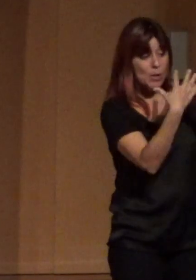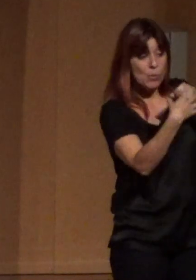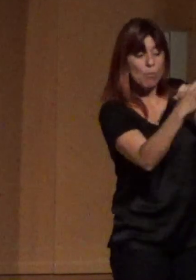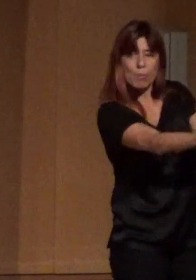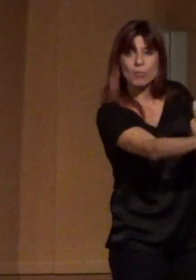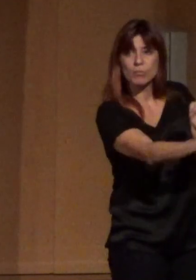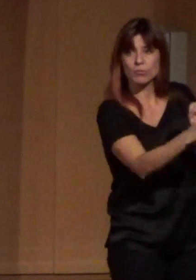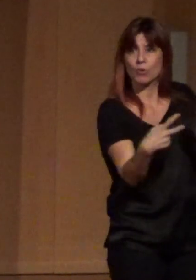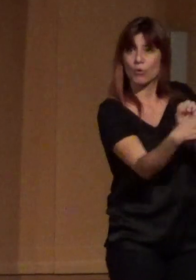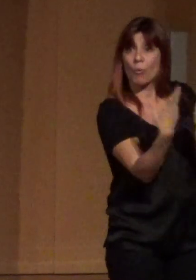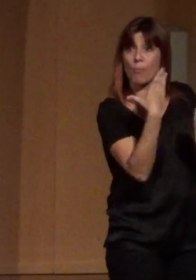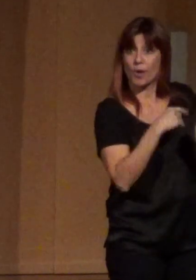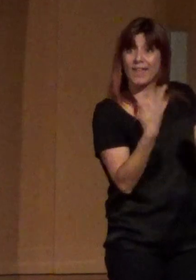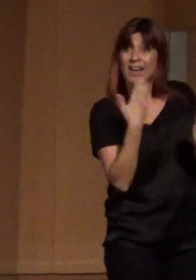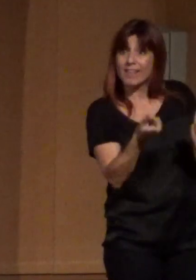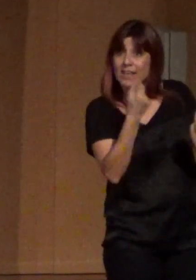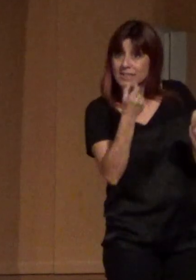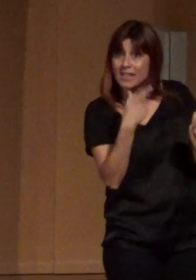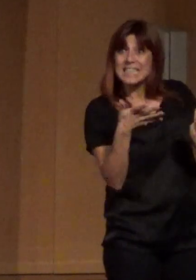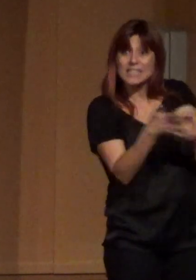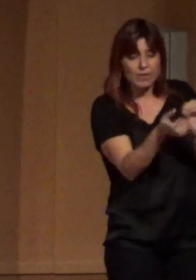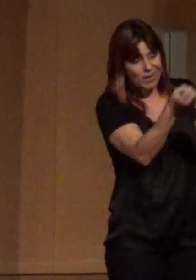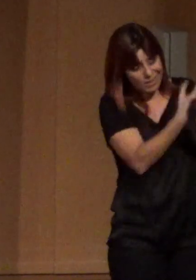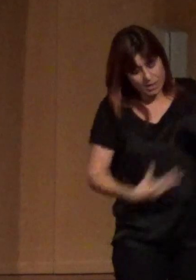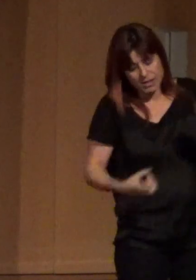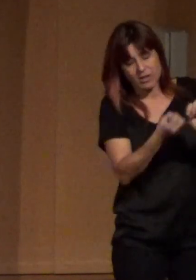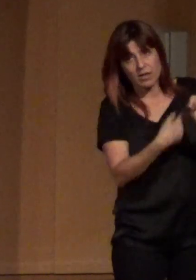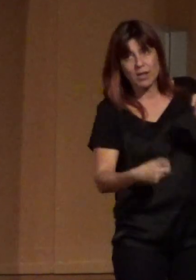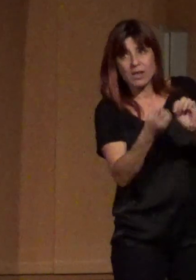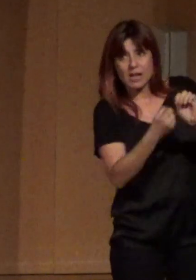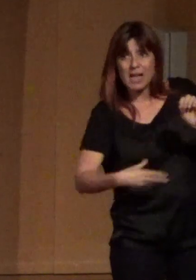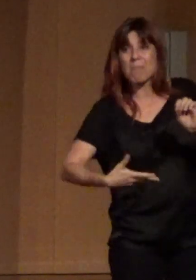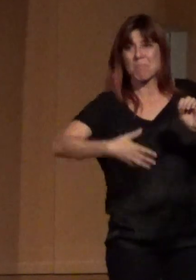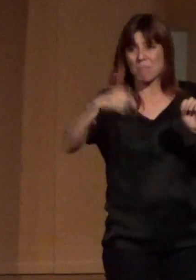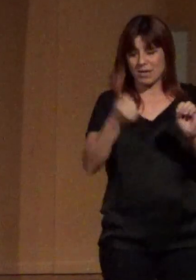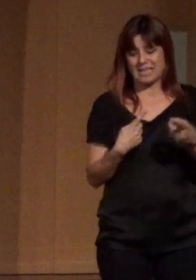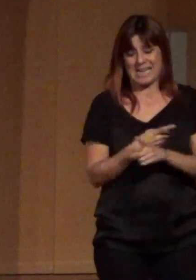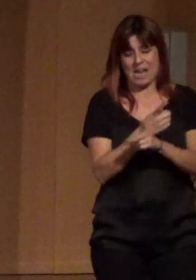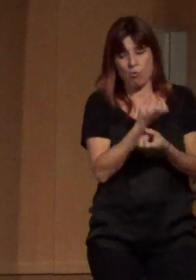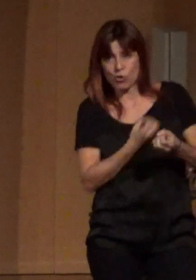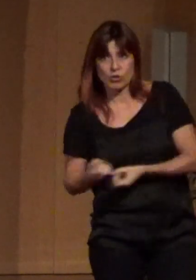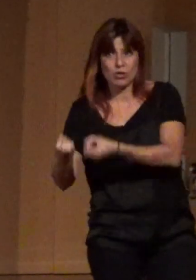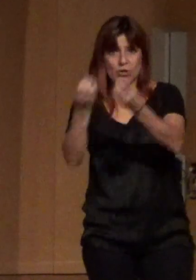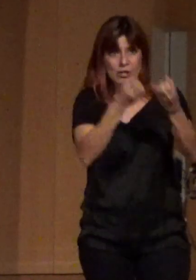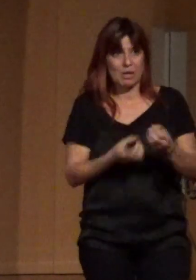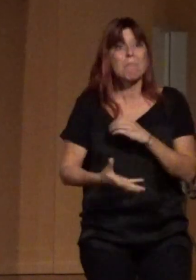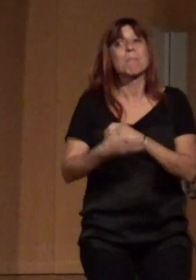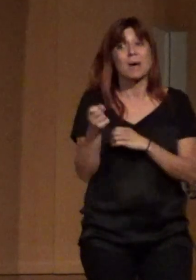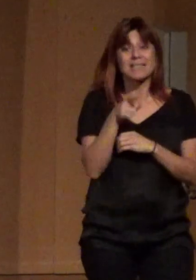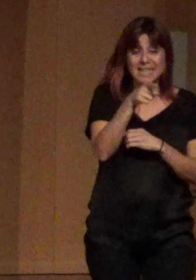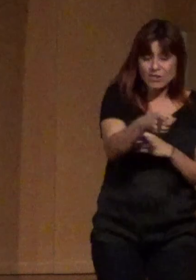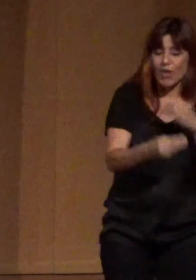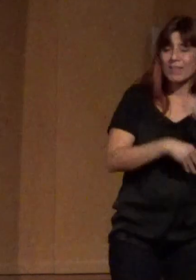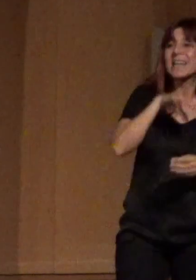reabsorción, que es lo que va a hacer la farmacología, pues tendríamos mucho más sobrenadante de las neurotransmisores para hacer la acción, ¿no? Y eso es justamente lo que hacen los